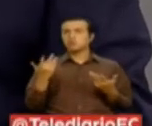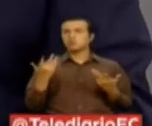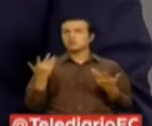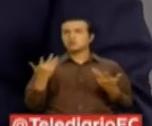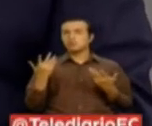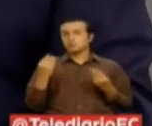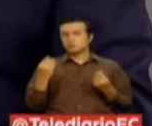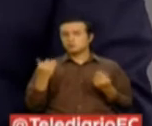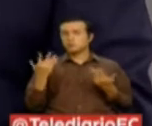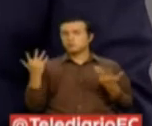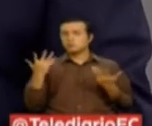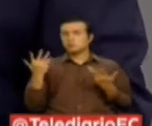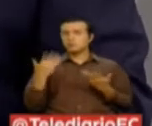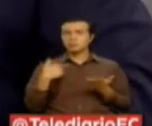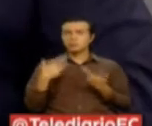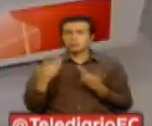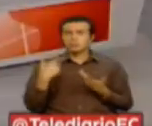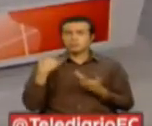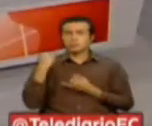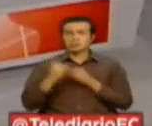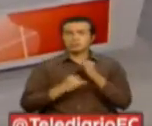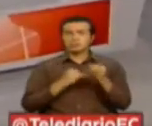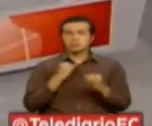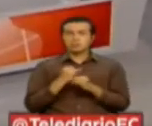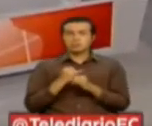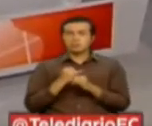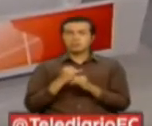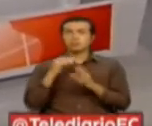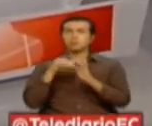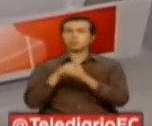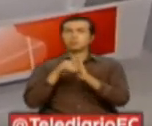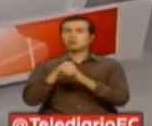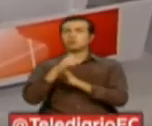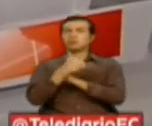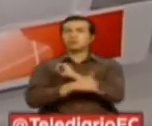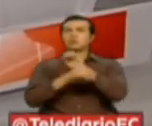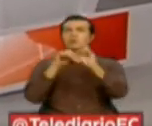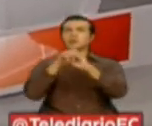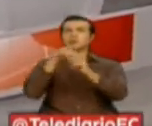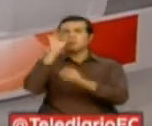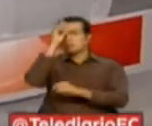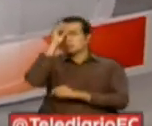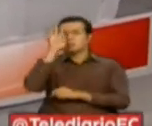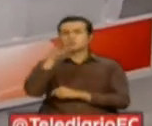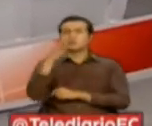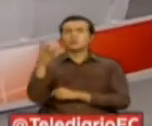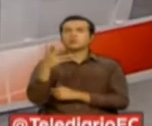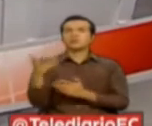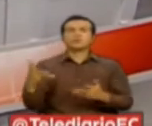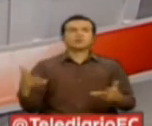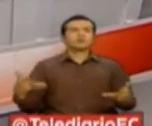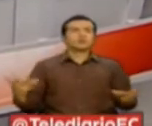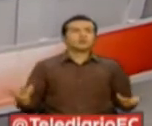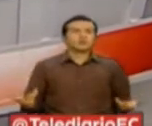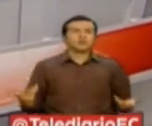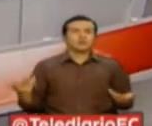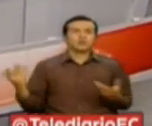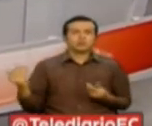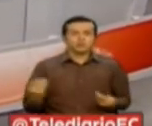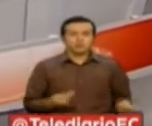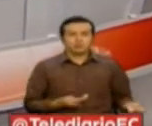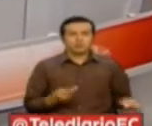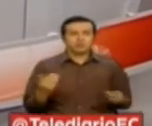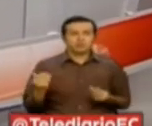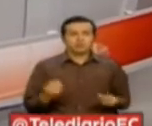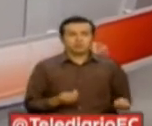resultado de esta negociación internacional se quedan en un banco en parís en londres en cualquier lugar que no sé no son no